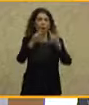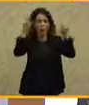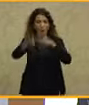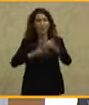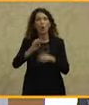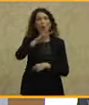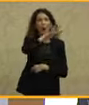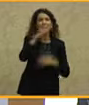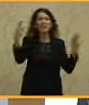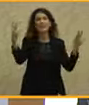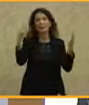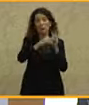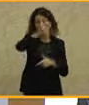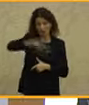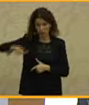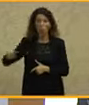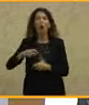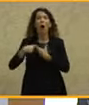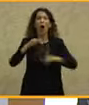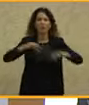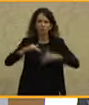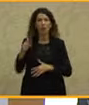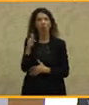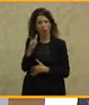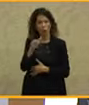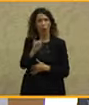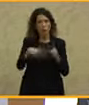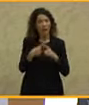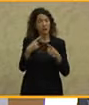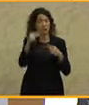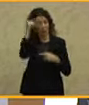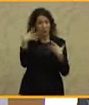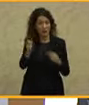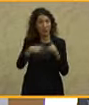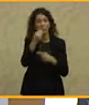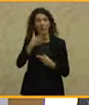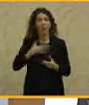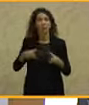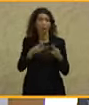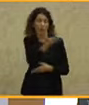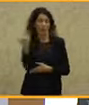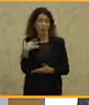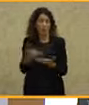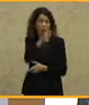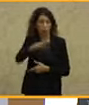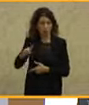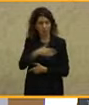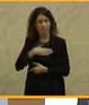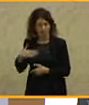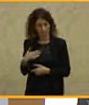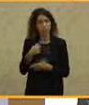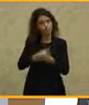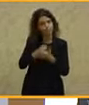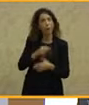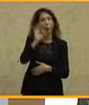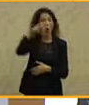más de 47.000 personas activistas por los derechos, la salud mental y el bienestar de toda la población. Según